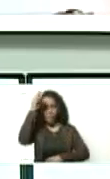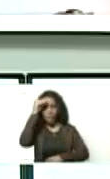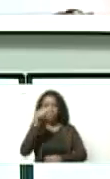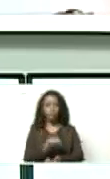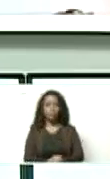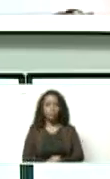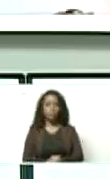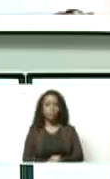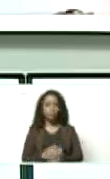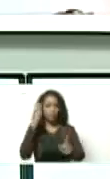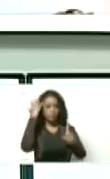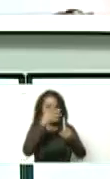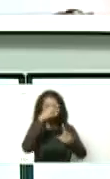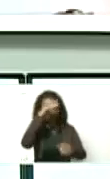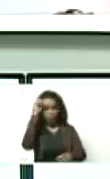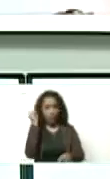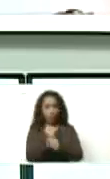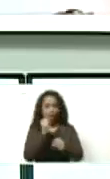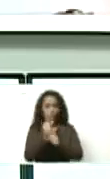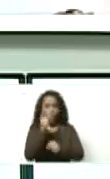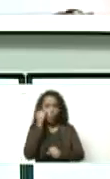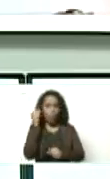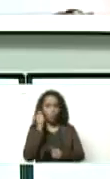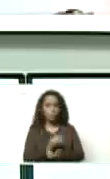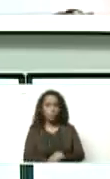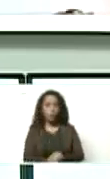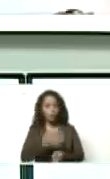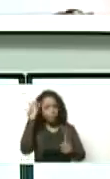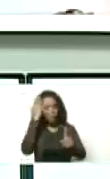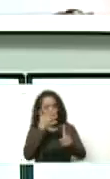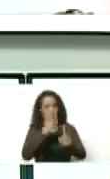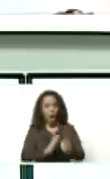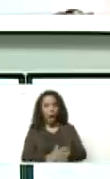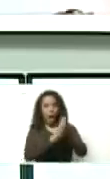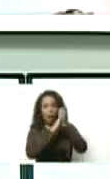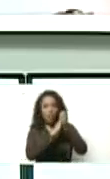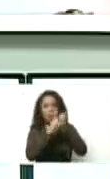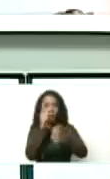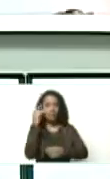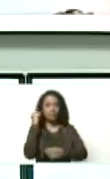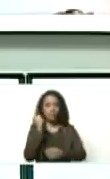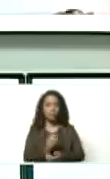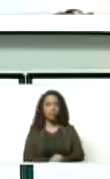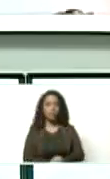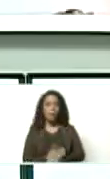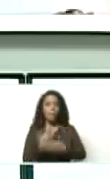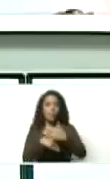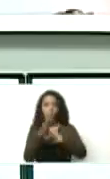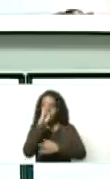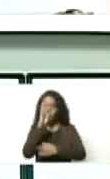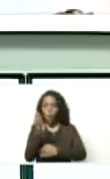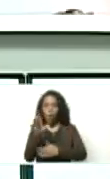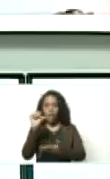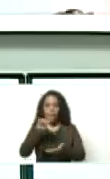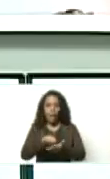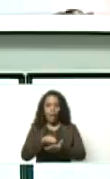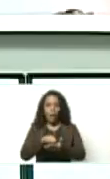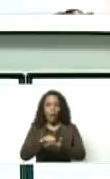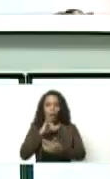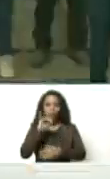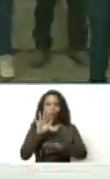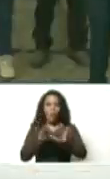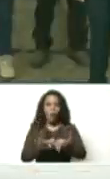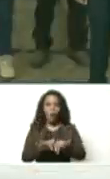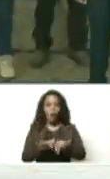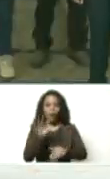es formar al trabajador, a la trabajadora, es formar al líder, a la lideresa. Vámonos directo al núcleo de formación